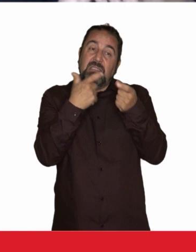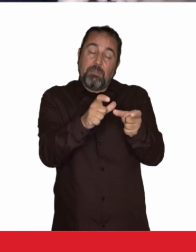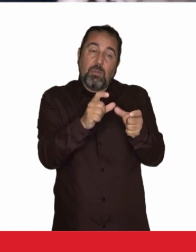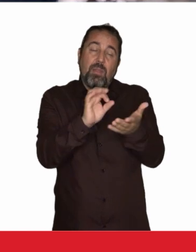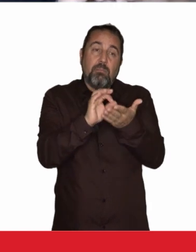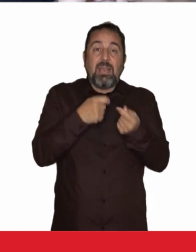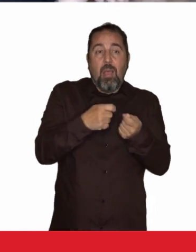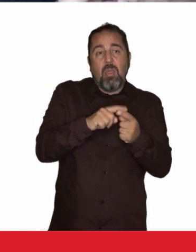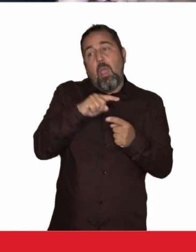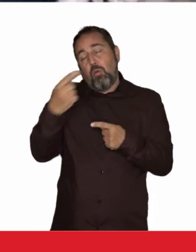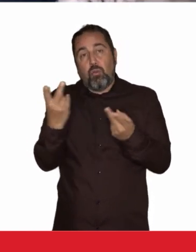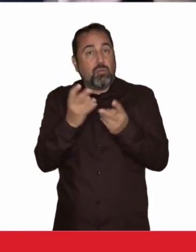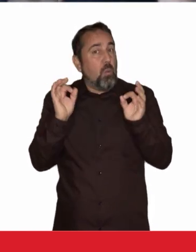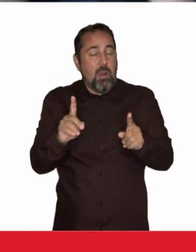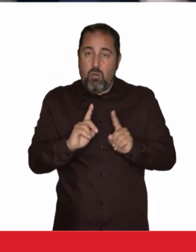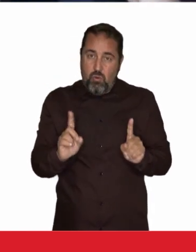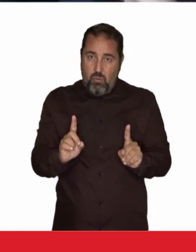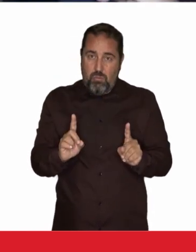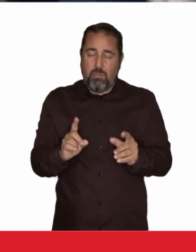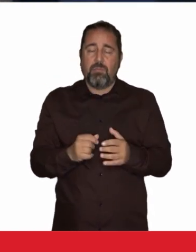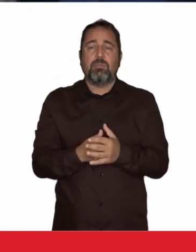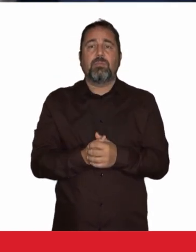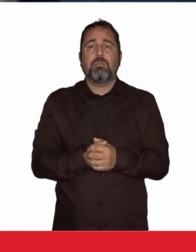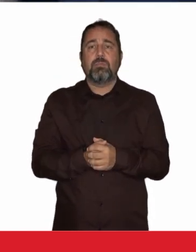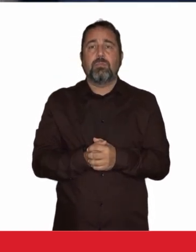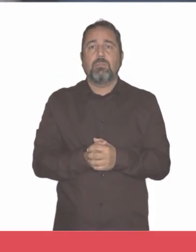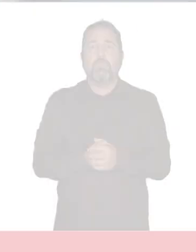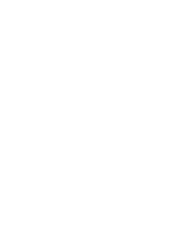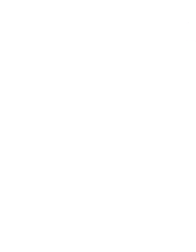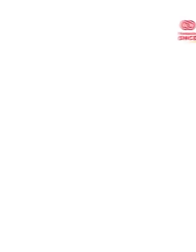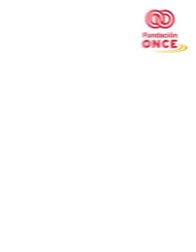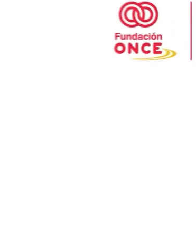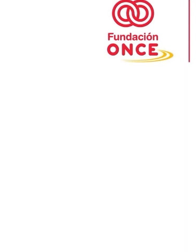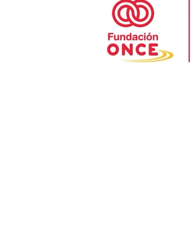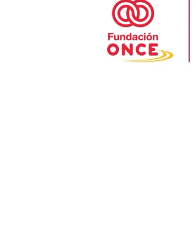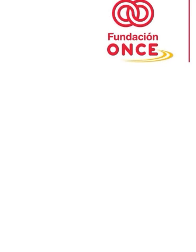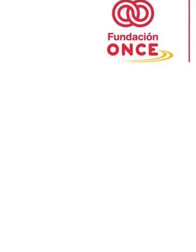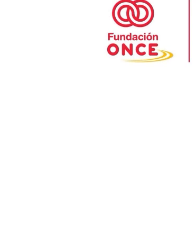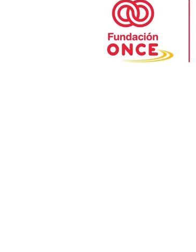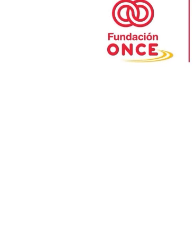¿Sí? No voy a ofrecer lo mismo, como os decía, un segmento de mercado que a otro.